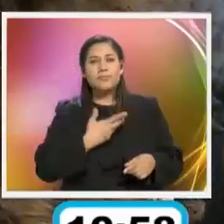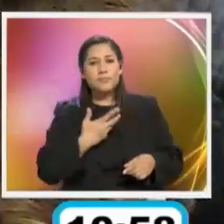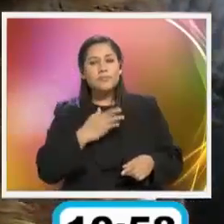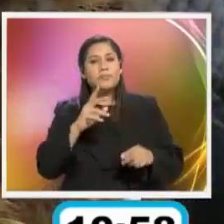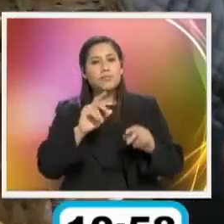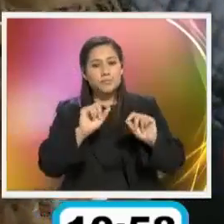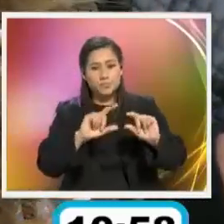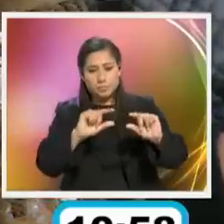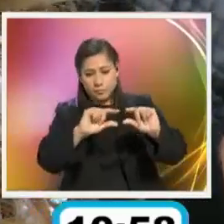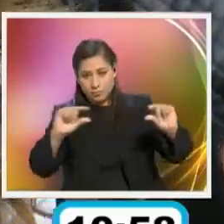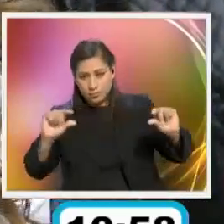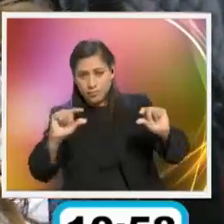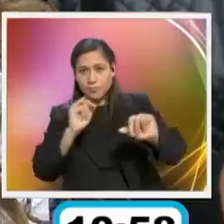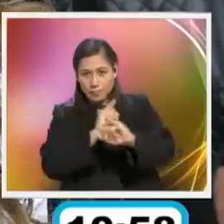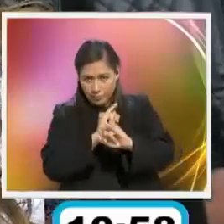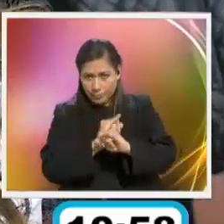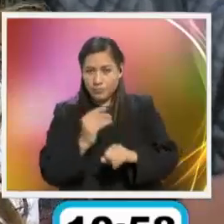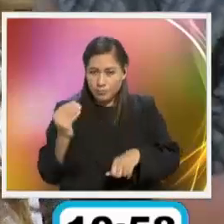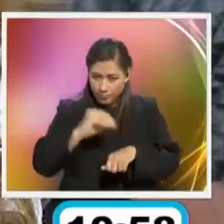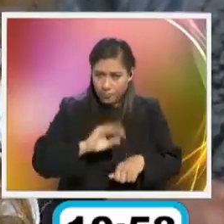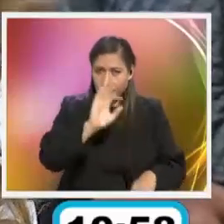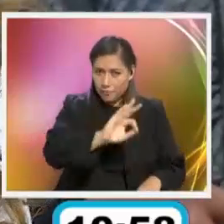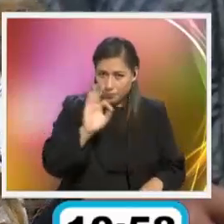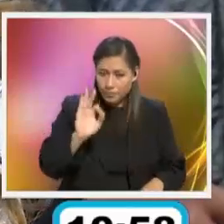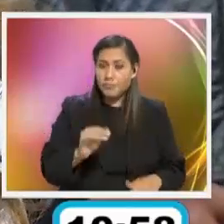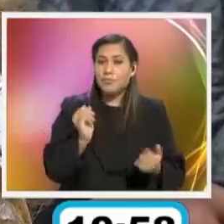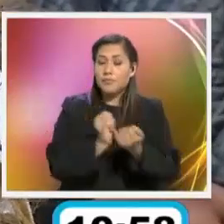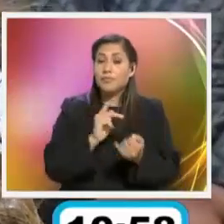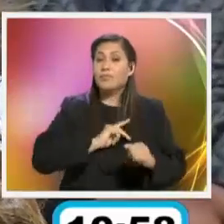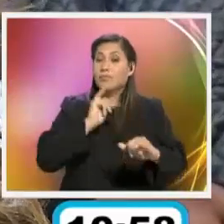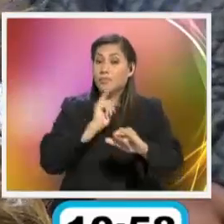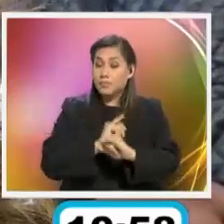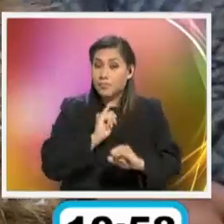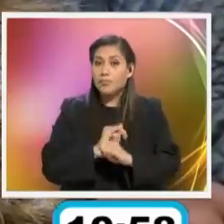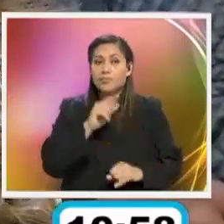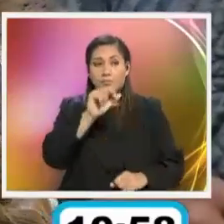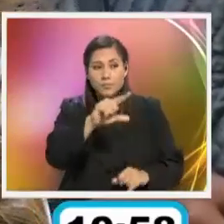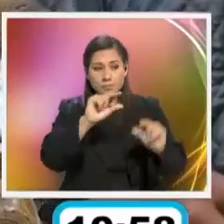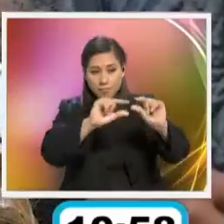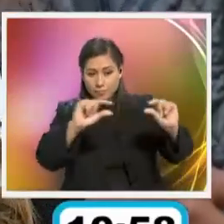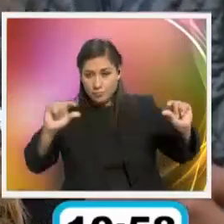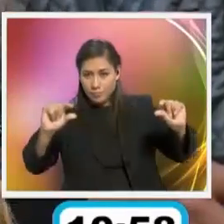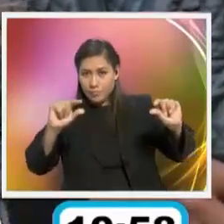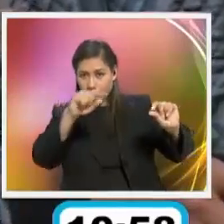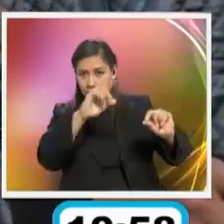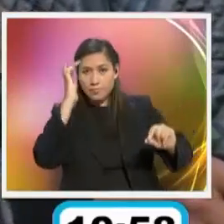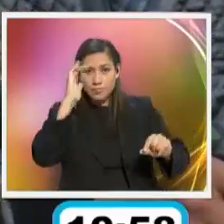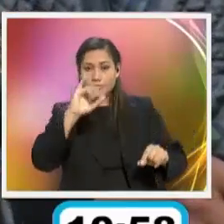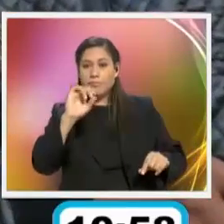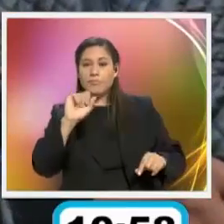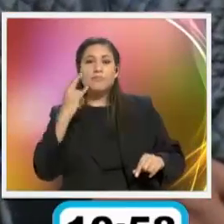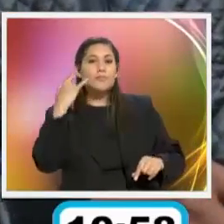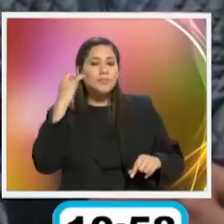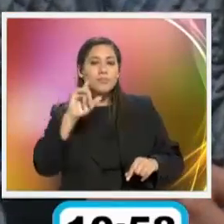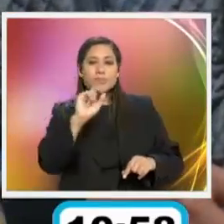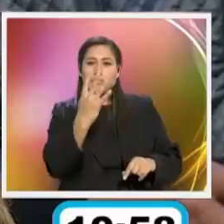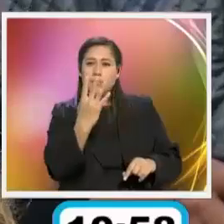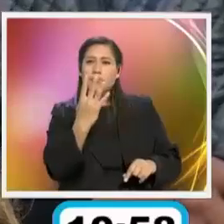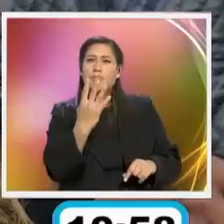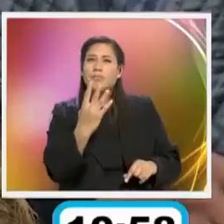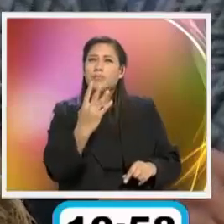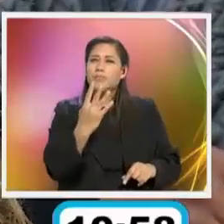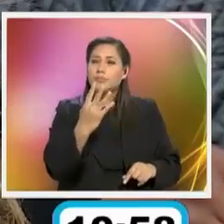estar apareciendo las En tus redes presentaciones. sociales. También en mis redes y en la parte de ahí Mira, en agosto, ahí en San José, California, el